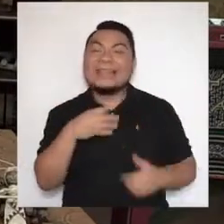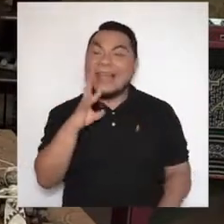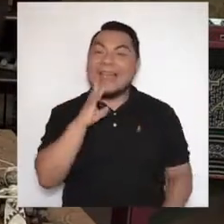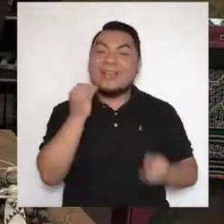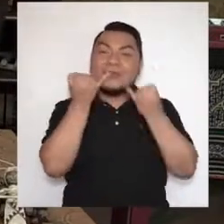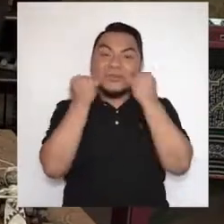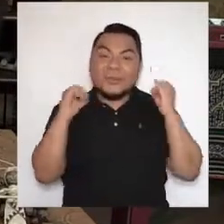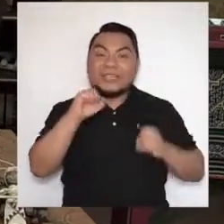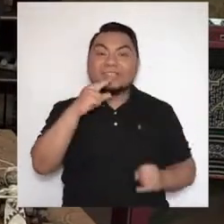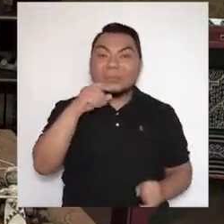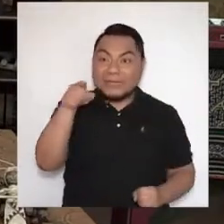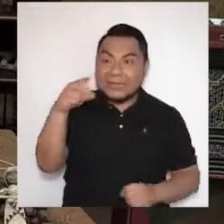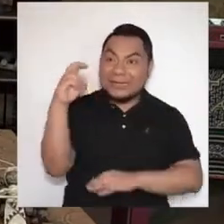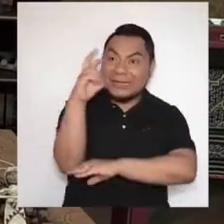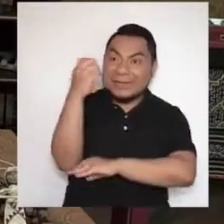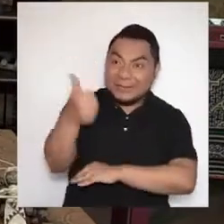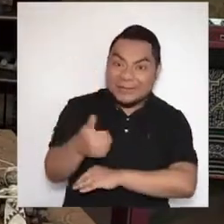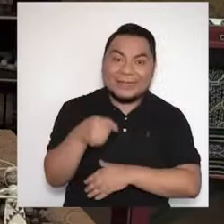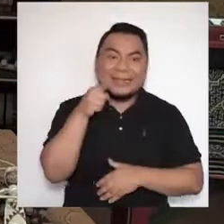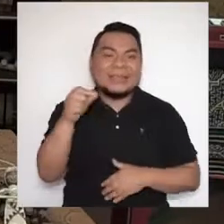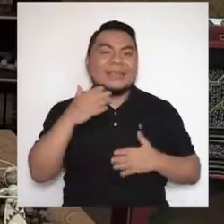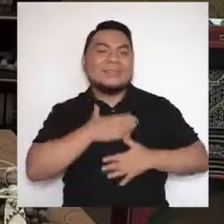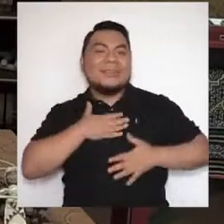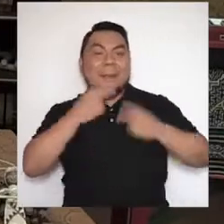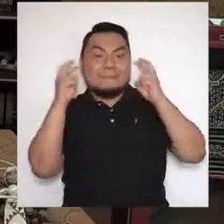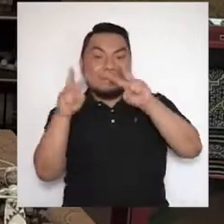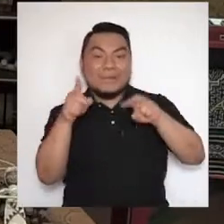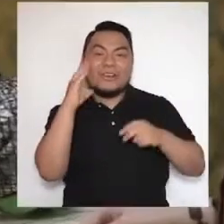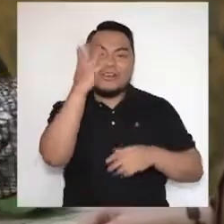¿Verdad, Anaconda? ¿Qué más hay? ¿Shipuira na tu